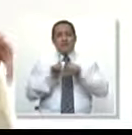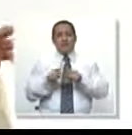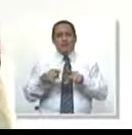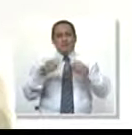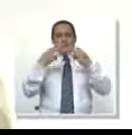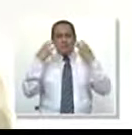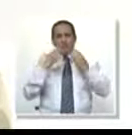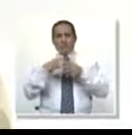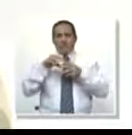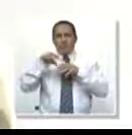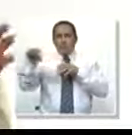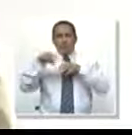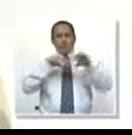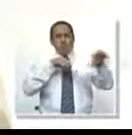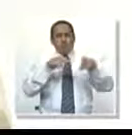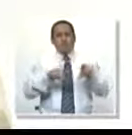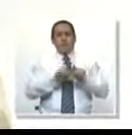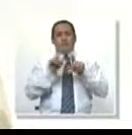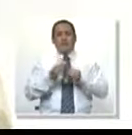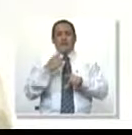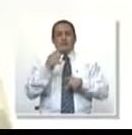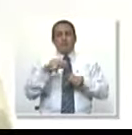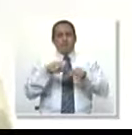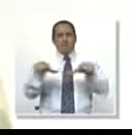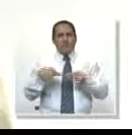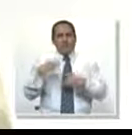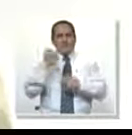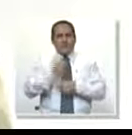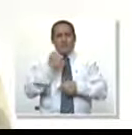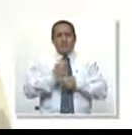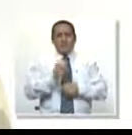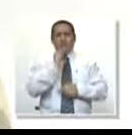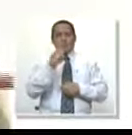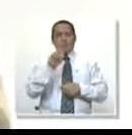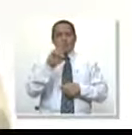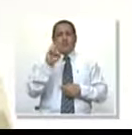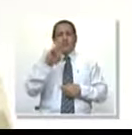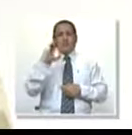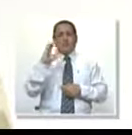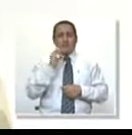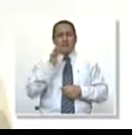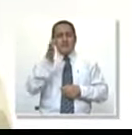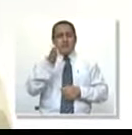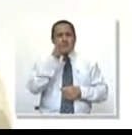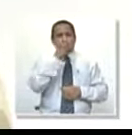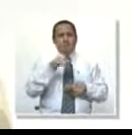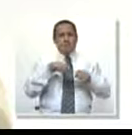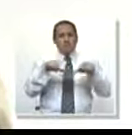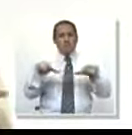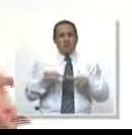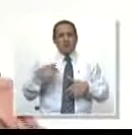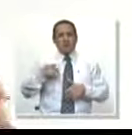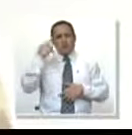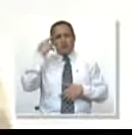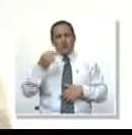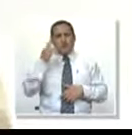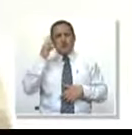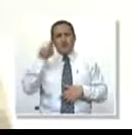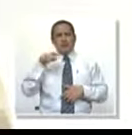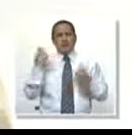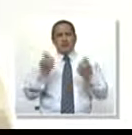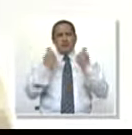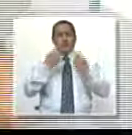amazónicas dispersas en donde todavía Pues hay un trecho por hacer pero el reen está llegando a esa a esa zona Entonces yo creo que hay motivos